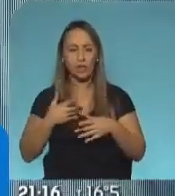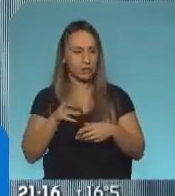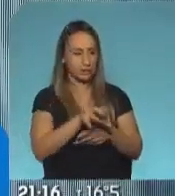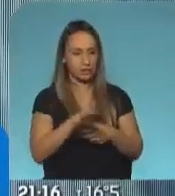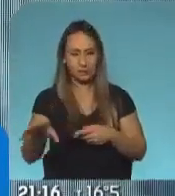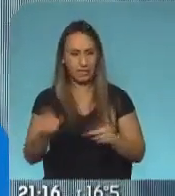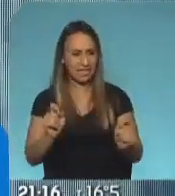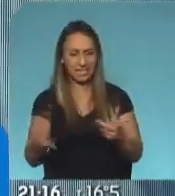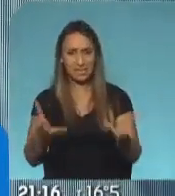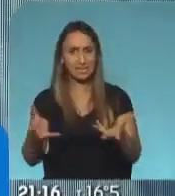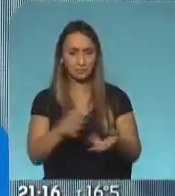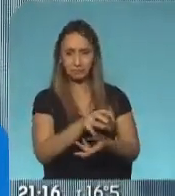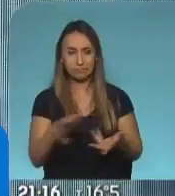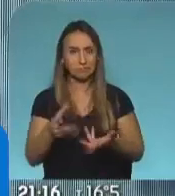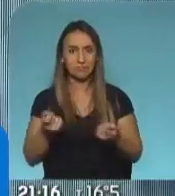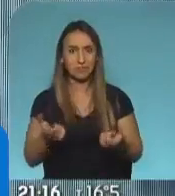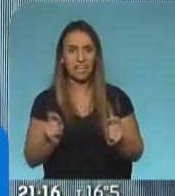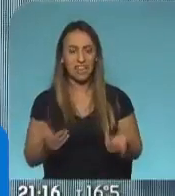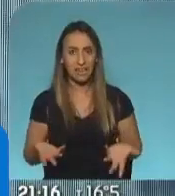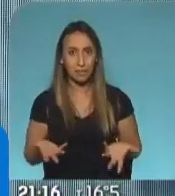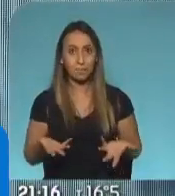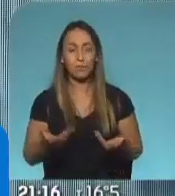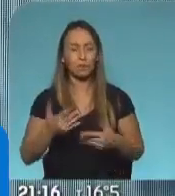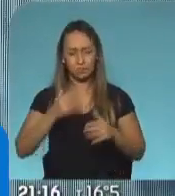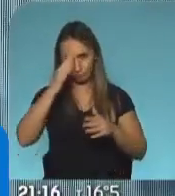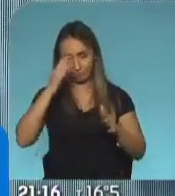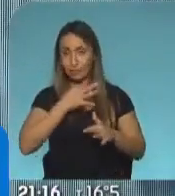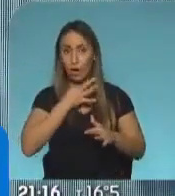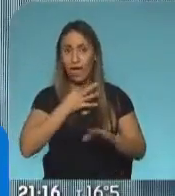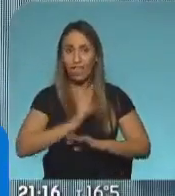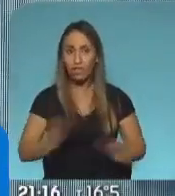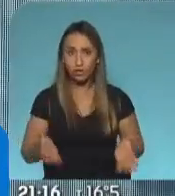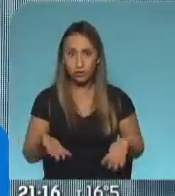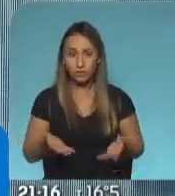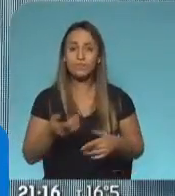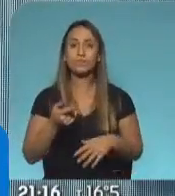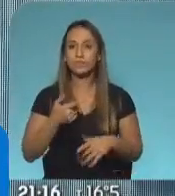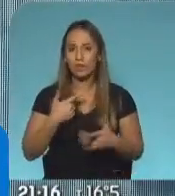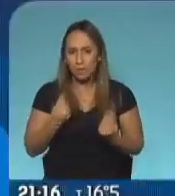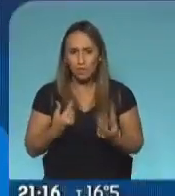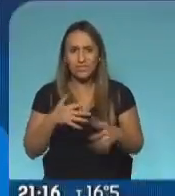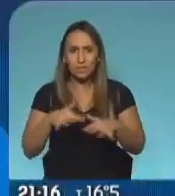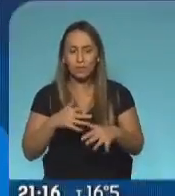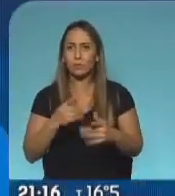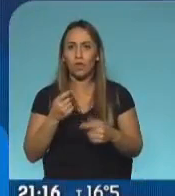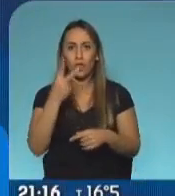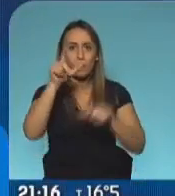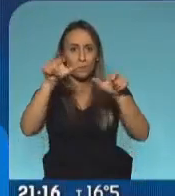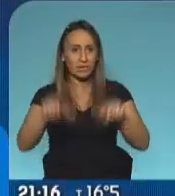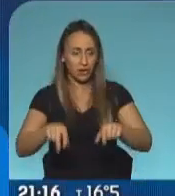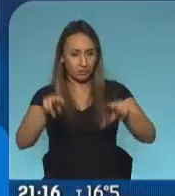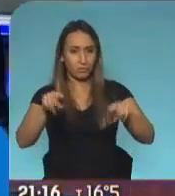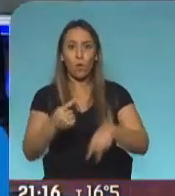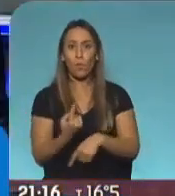los ojos que ya se está lamentando qué es lo que es lo que se puede explicar qué es lo que genera ese momento cuando hay dos contagiados y hay una